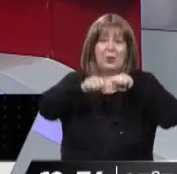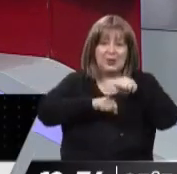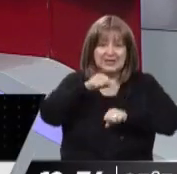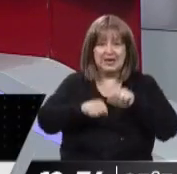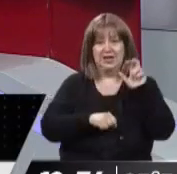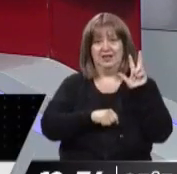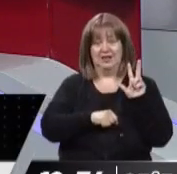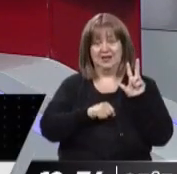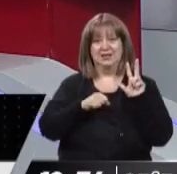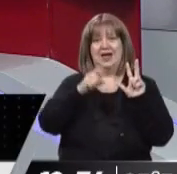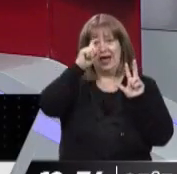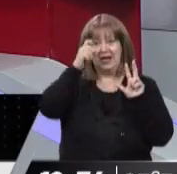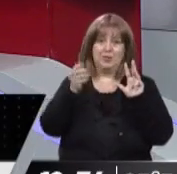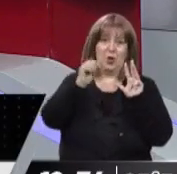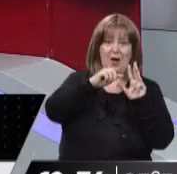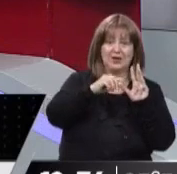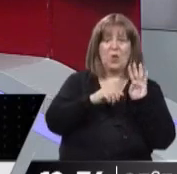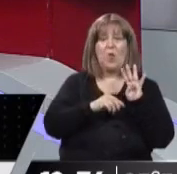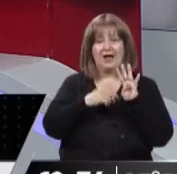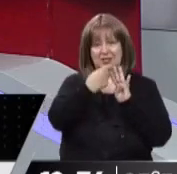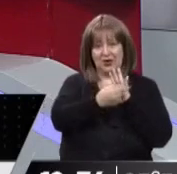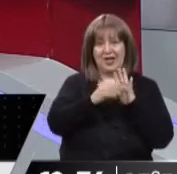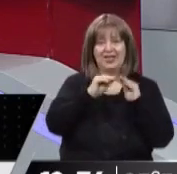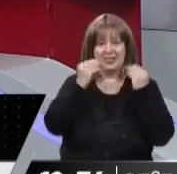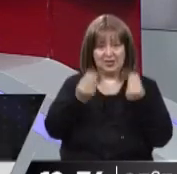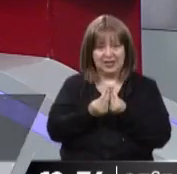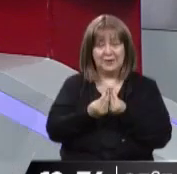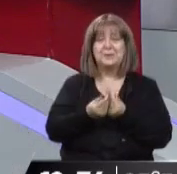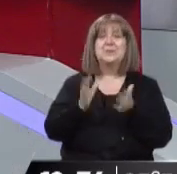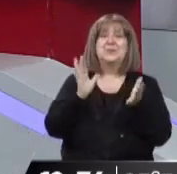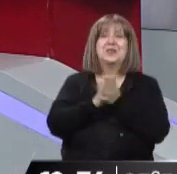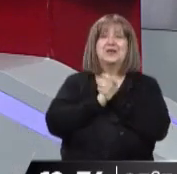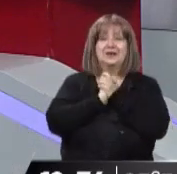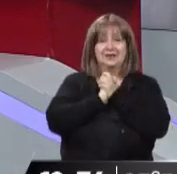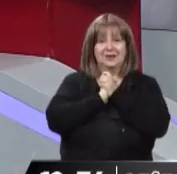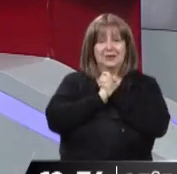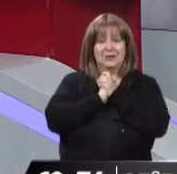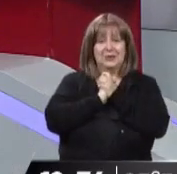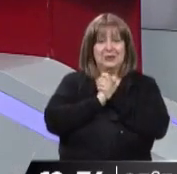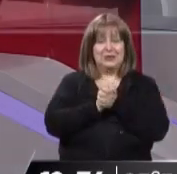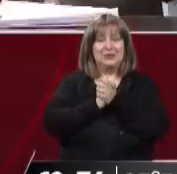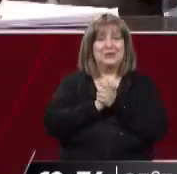mensaje. Repiénsenlo. Bueno, y vamos a estar atentos, por supuesto. Sofía Fernández, que es nuestra cataróloga por excelencia.